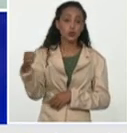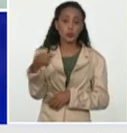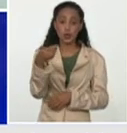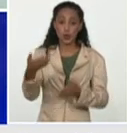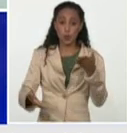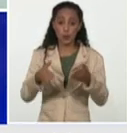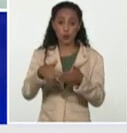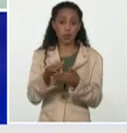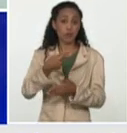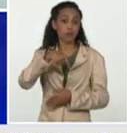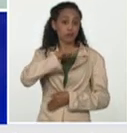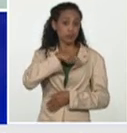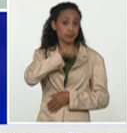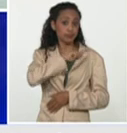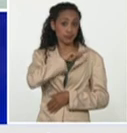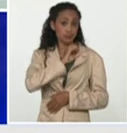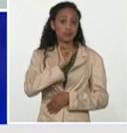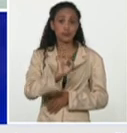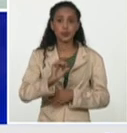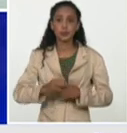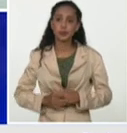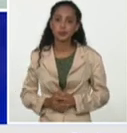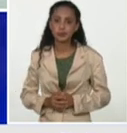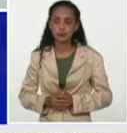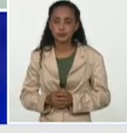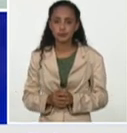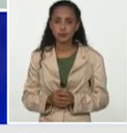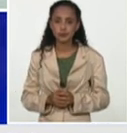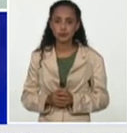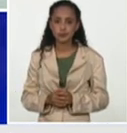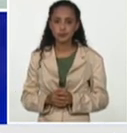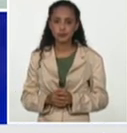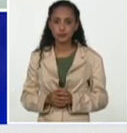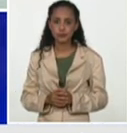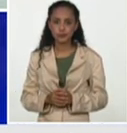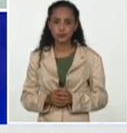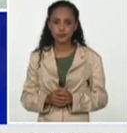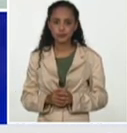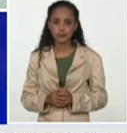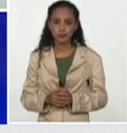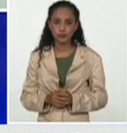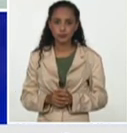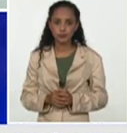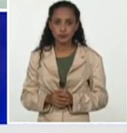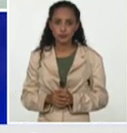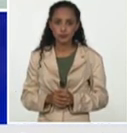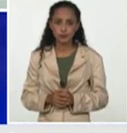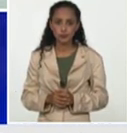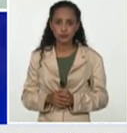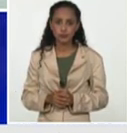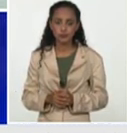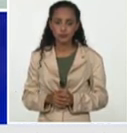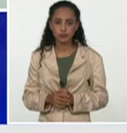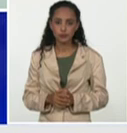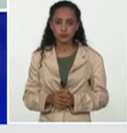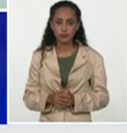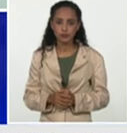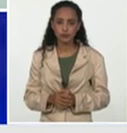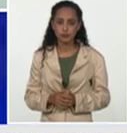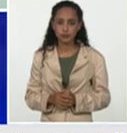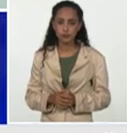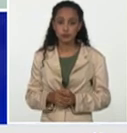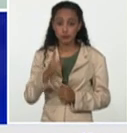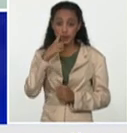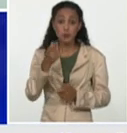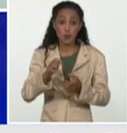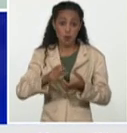anterior. De todas formas, su Consejo de Defensa, el territorio, trabaja para lograr